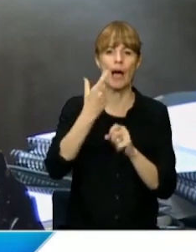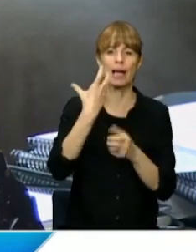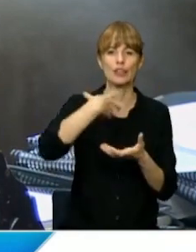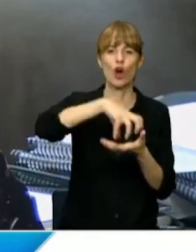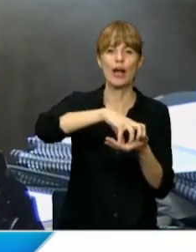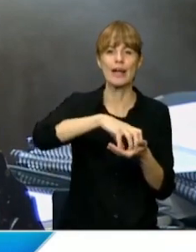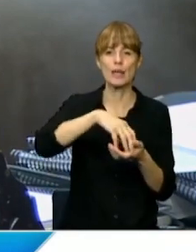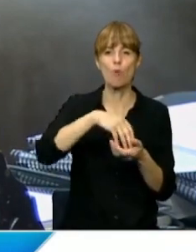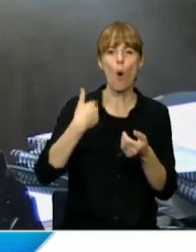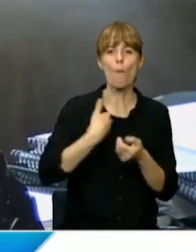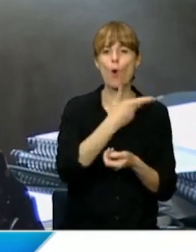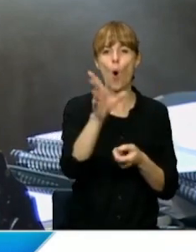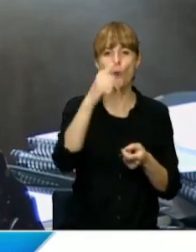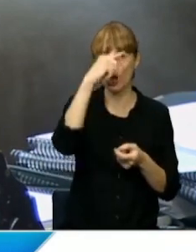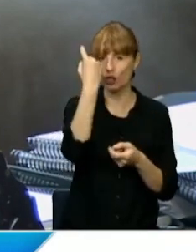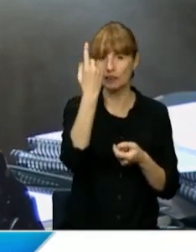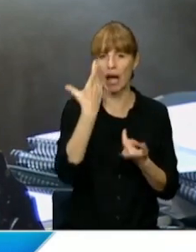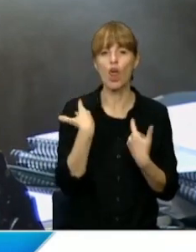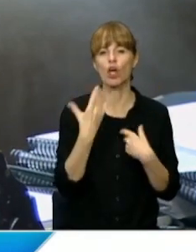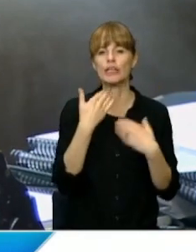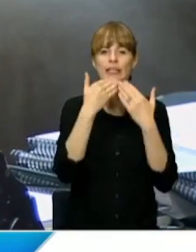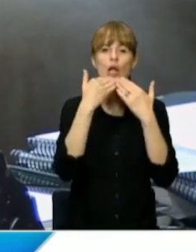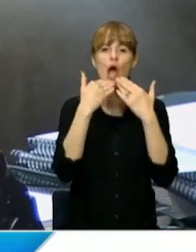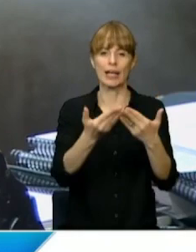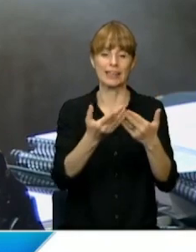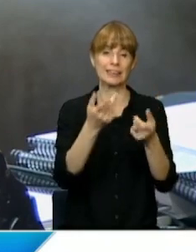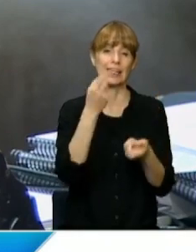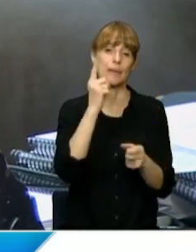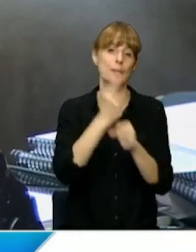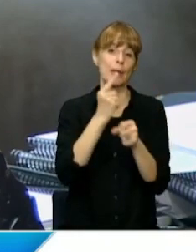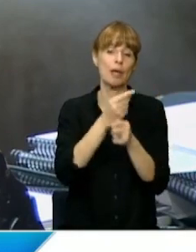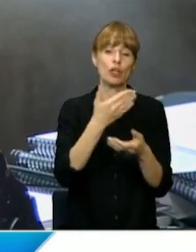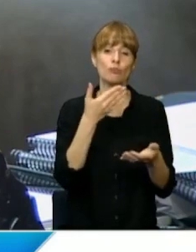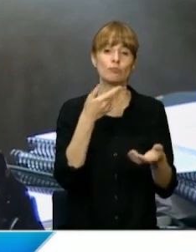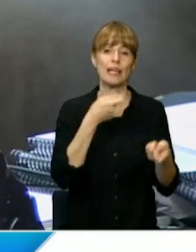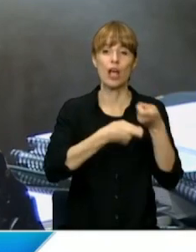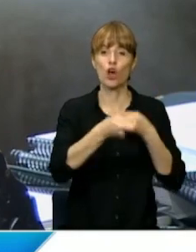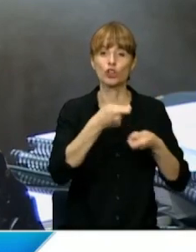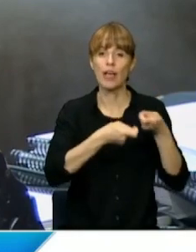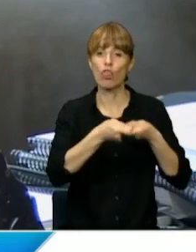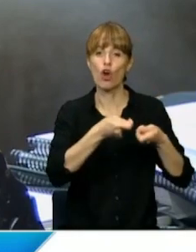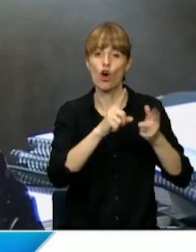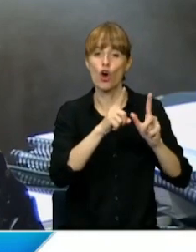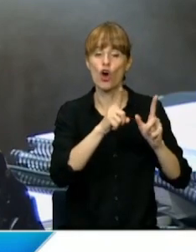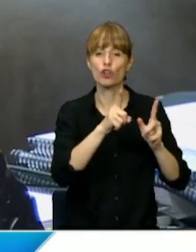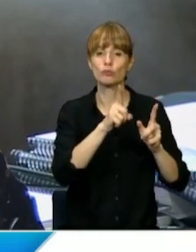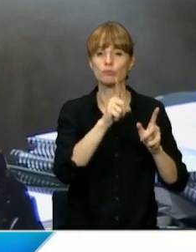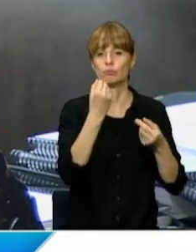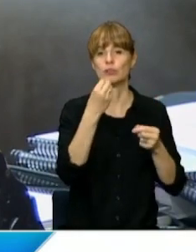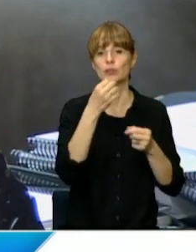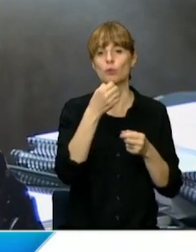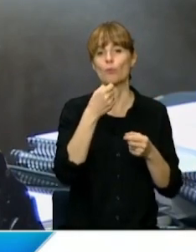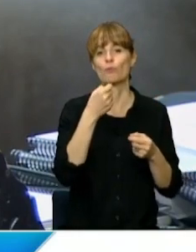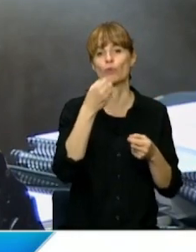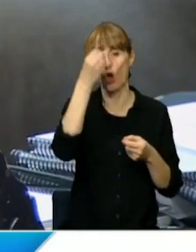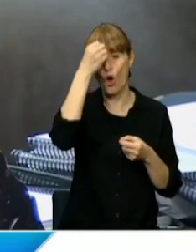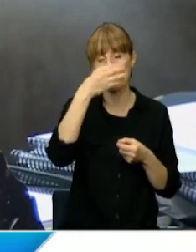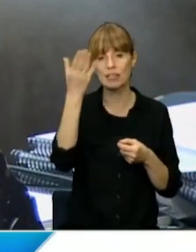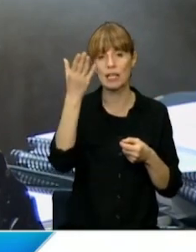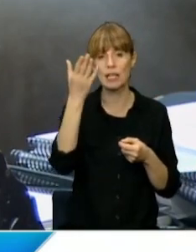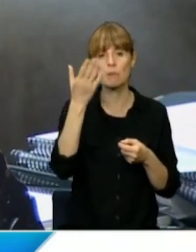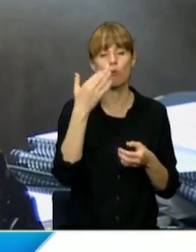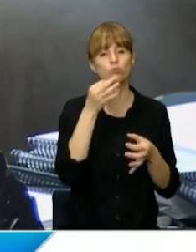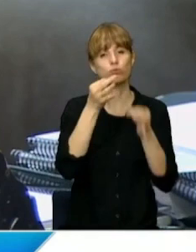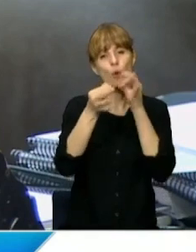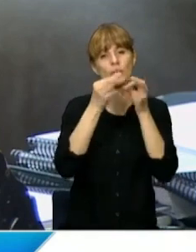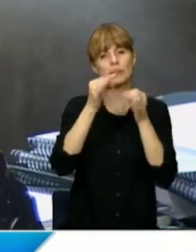Estado. Quiero en primer lugar agradecer a los negociadores del oficialismo. Nosotros empezamos a conversar con Daniela Tabela.